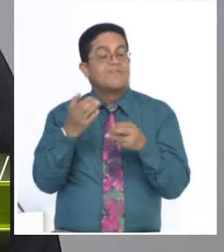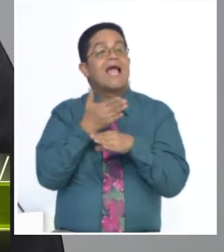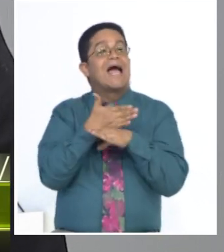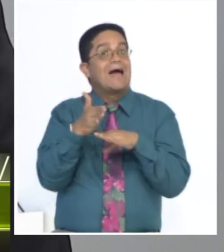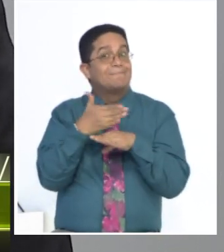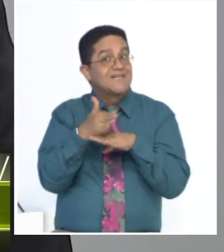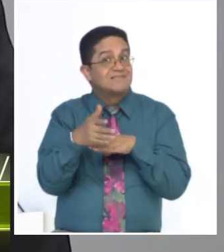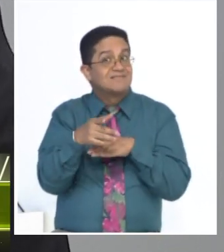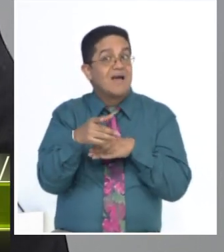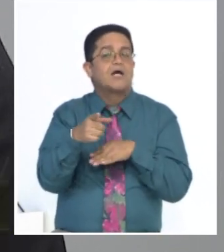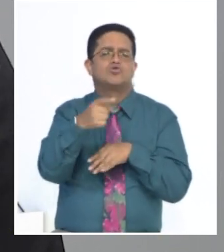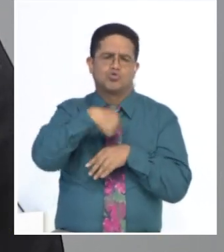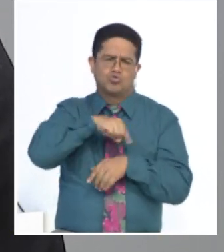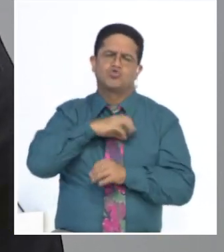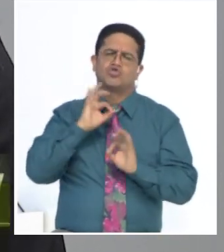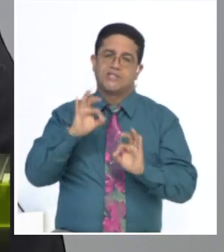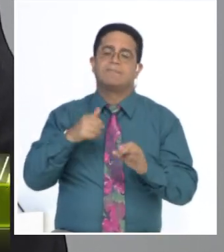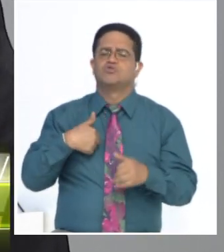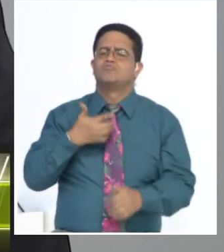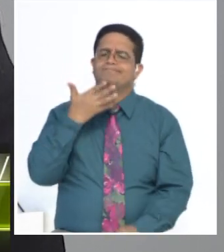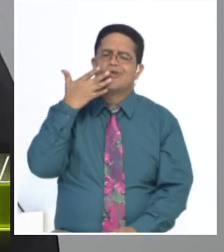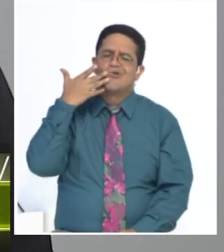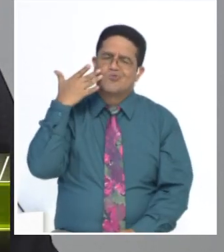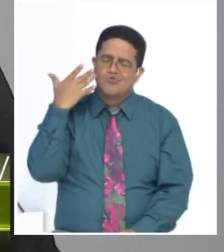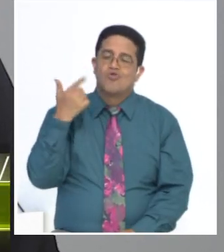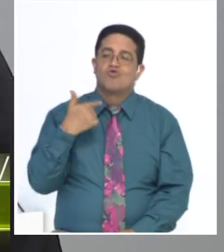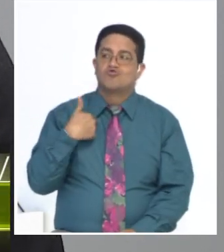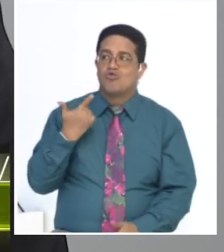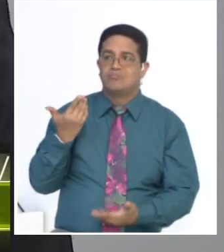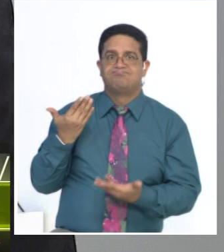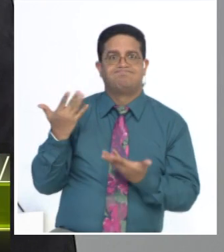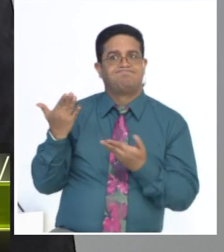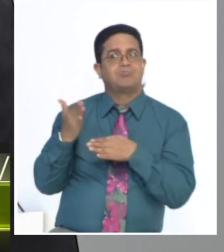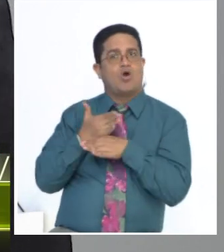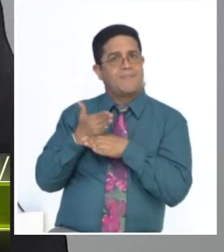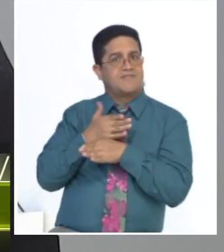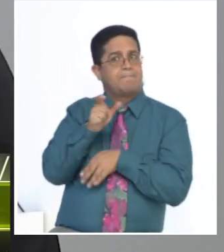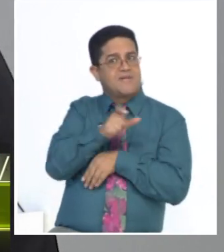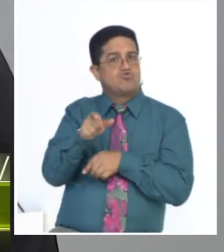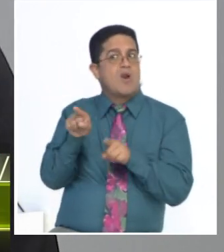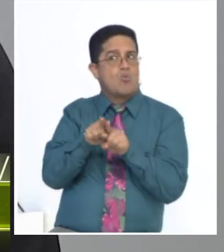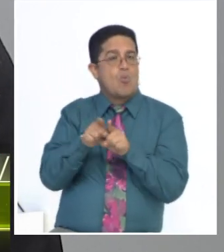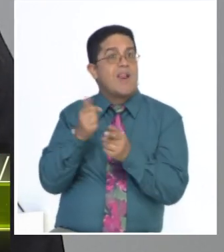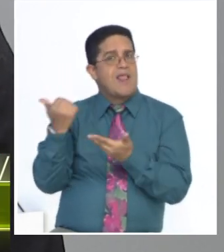siempre estamos innovando y de verdad me siento orgulloso por tener compañeros como él y